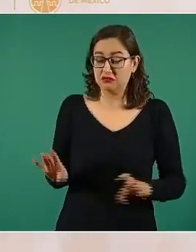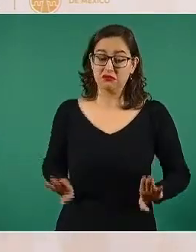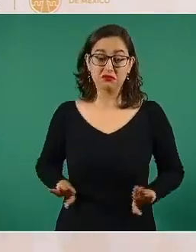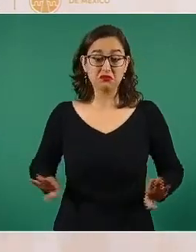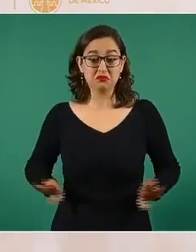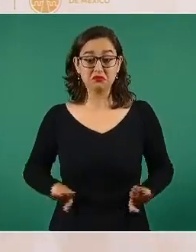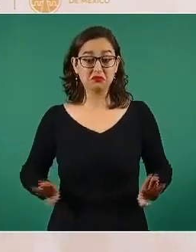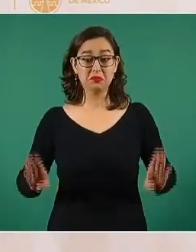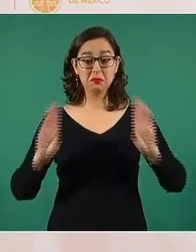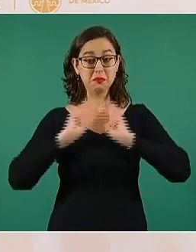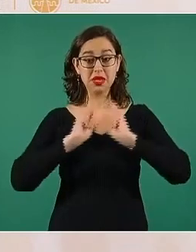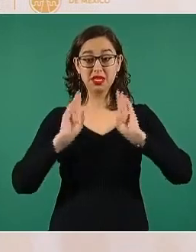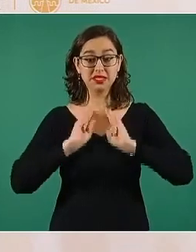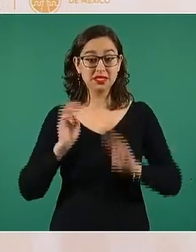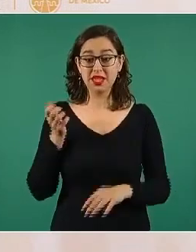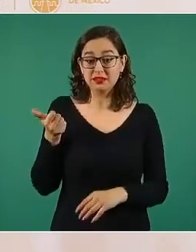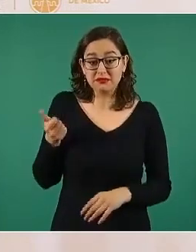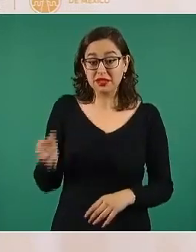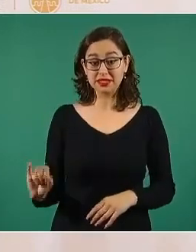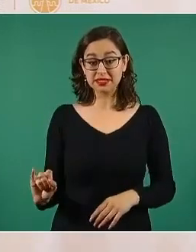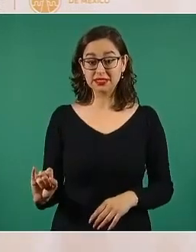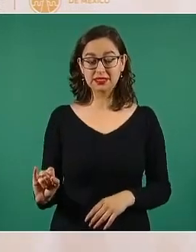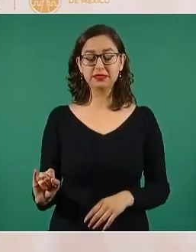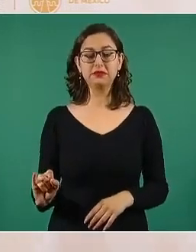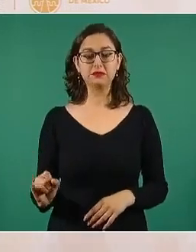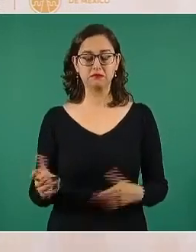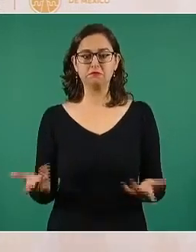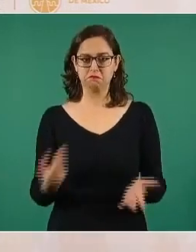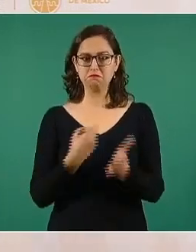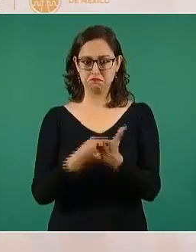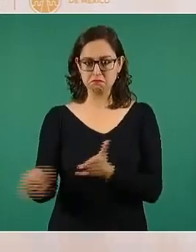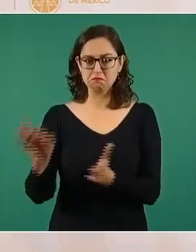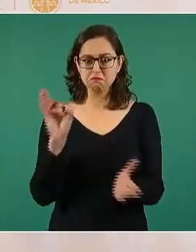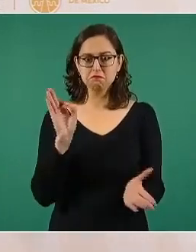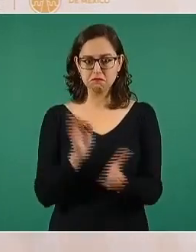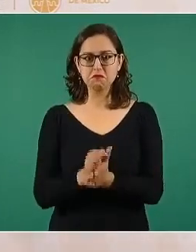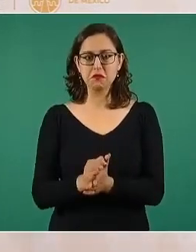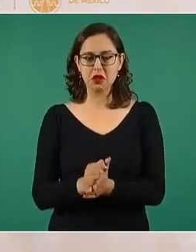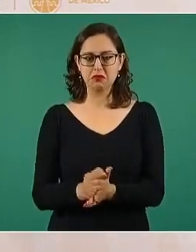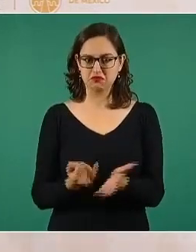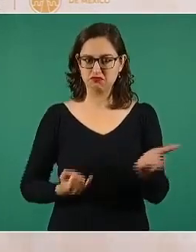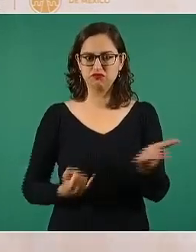un militar con valor, aplomo,